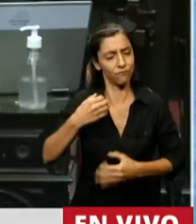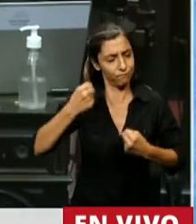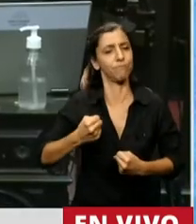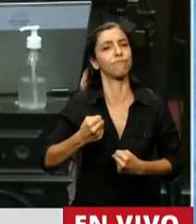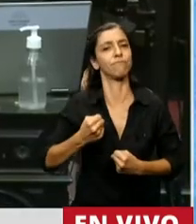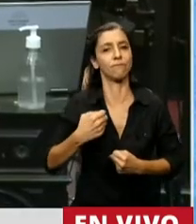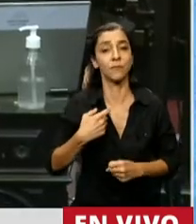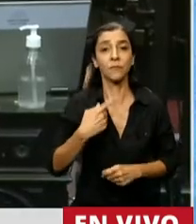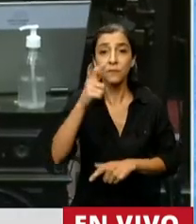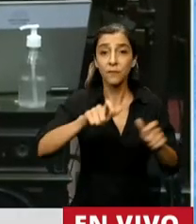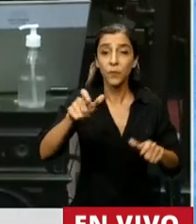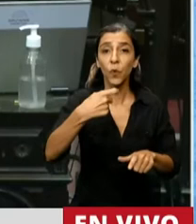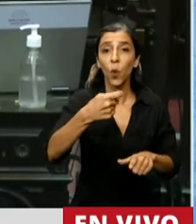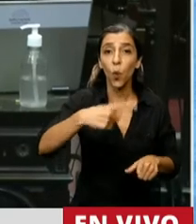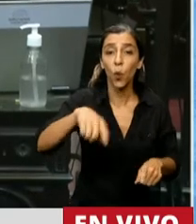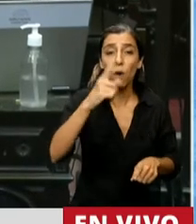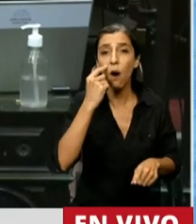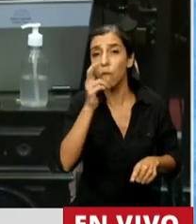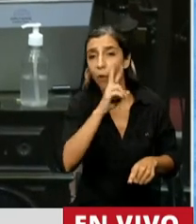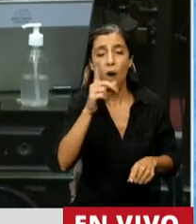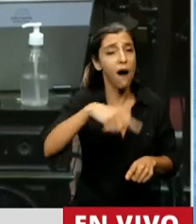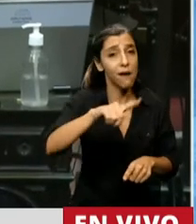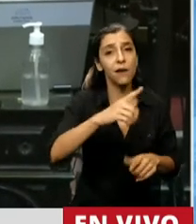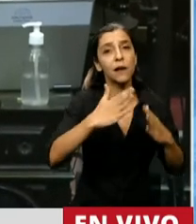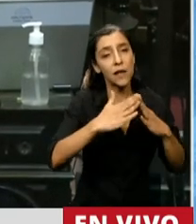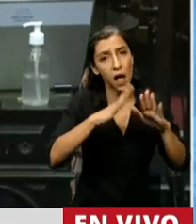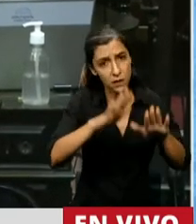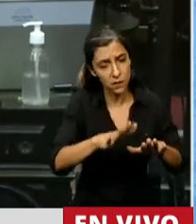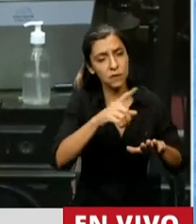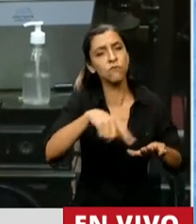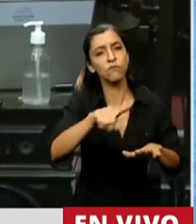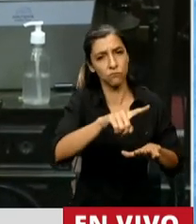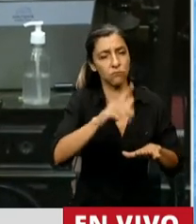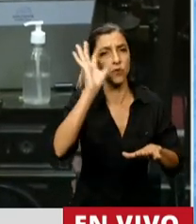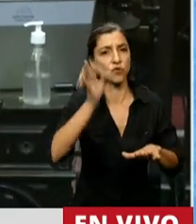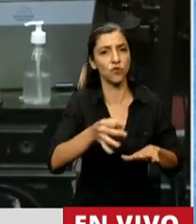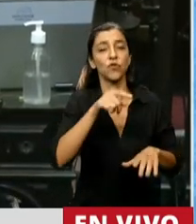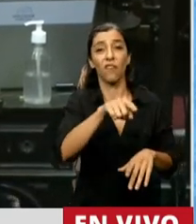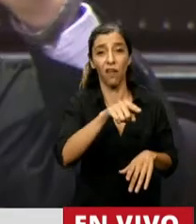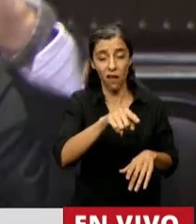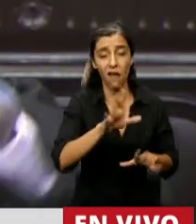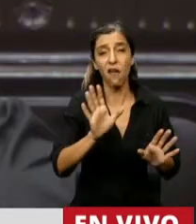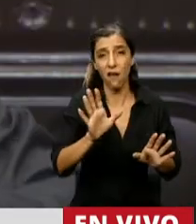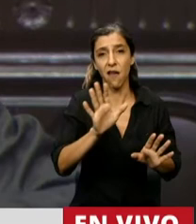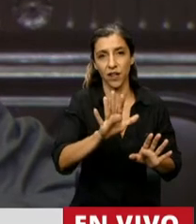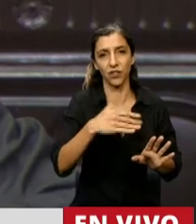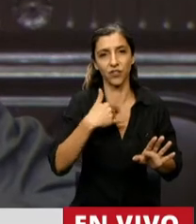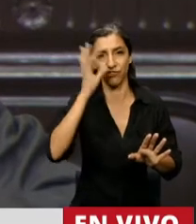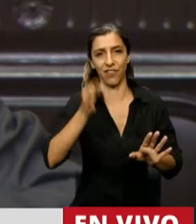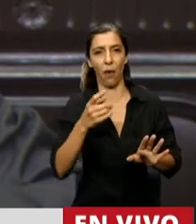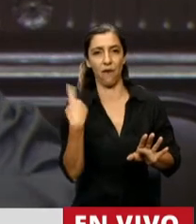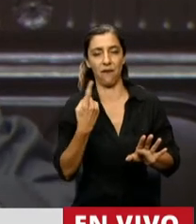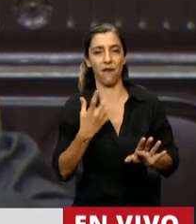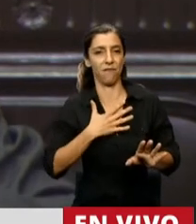sin duda recuerdan que ellos que levantan la voz hablando de tantas bondades